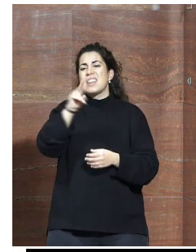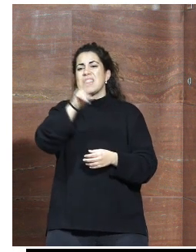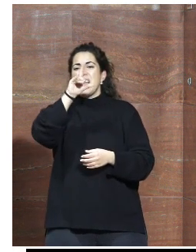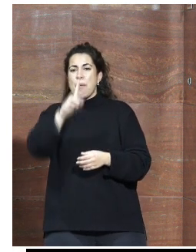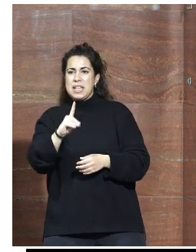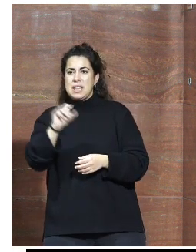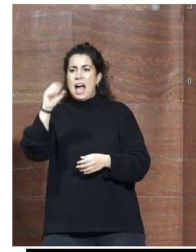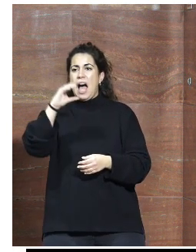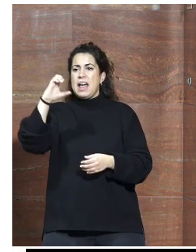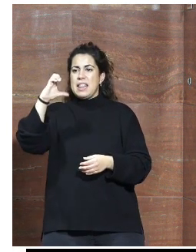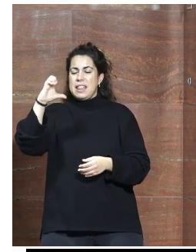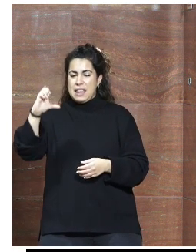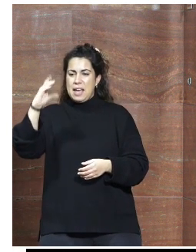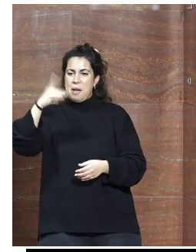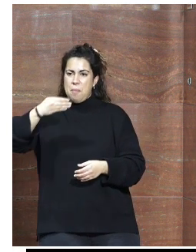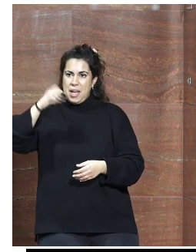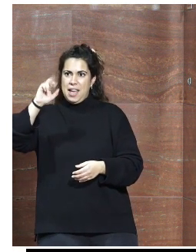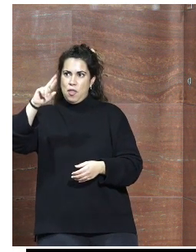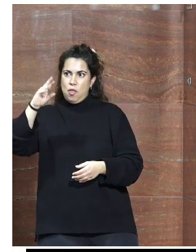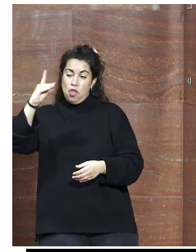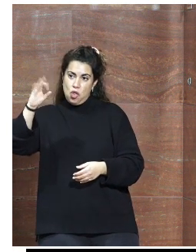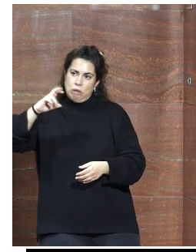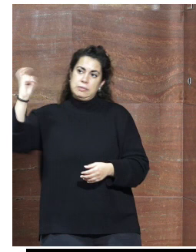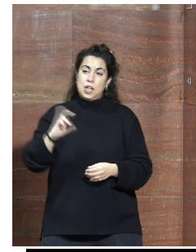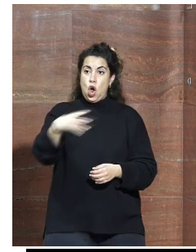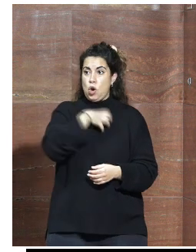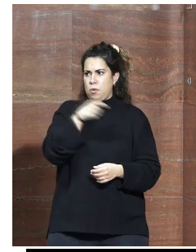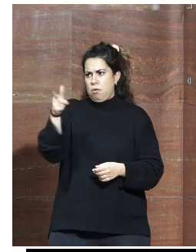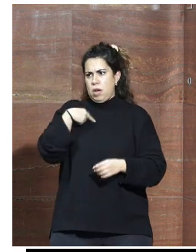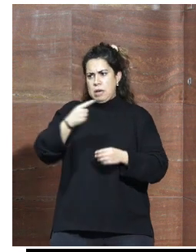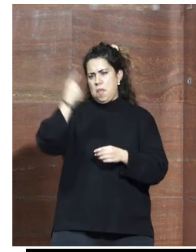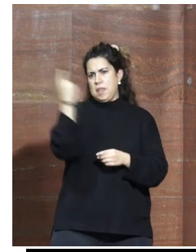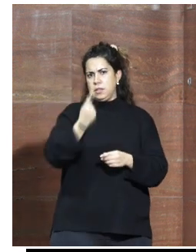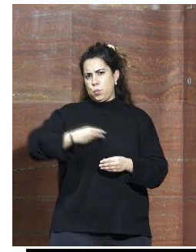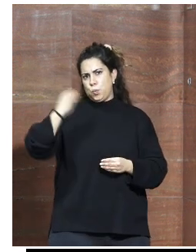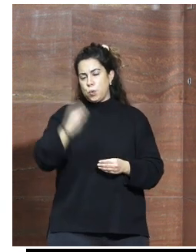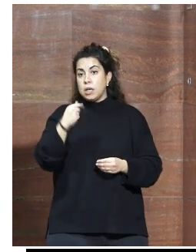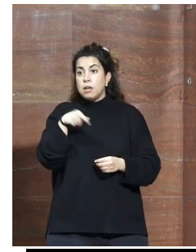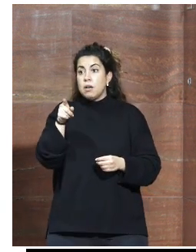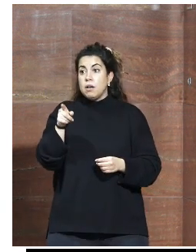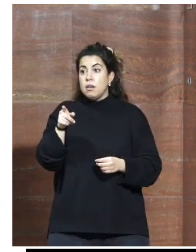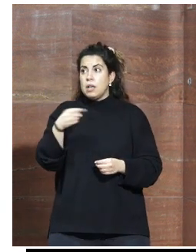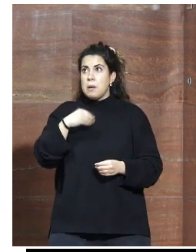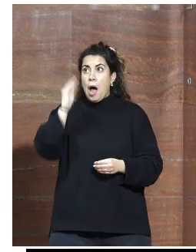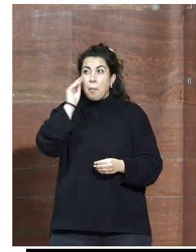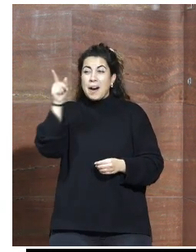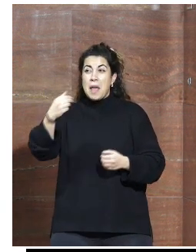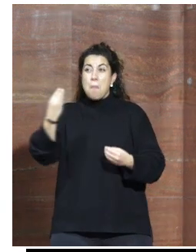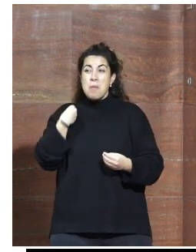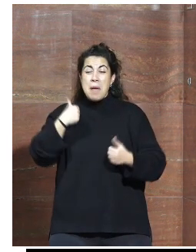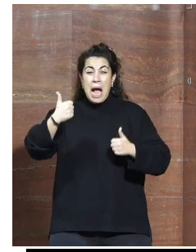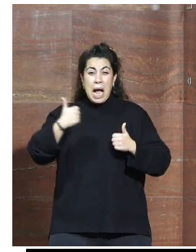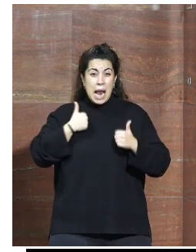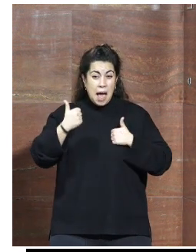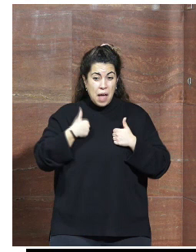que es un diseñador gráfico y experto en wayfinding en la empresa Quadrant, que vive, si mal no recuerdo, en Canadá. No ha